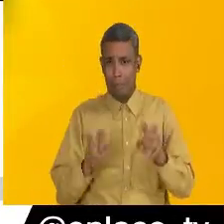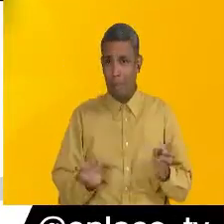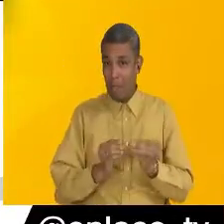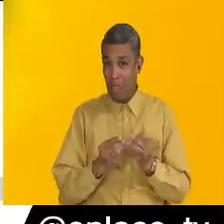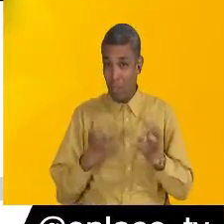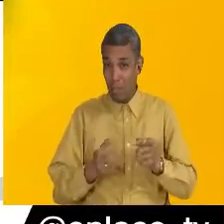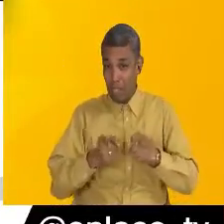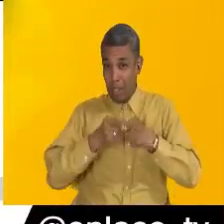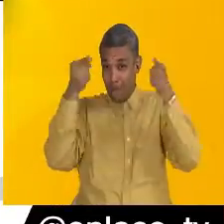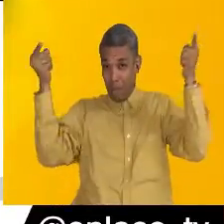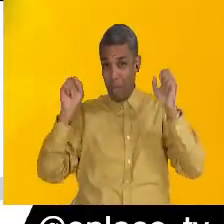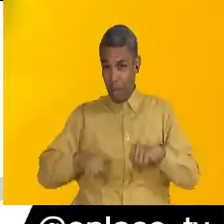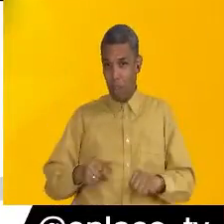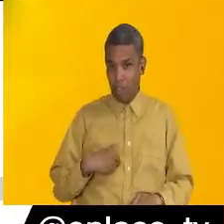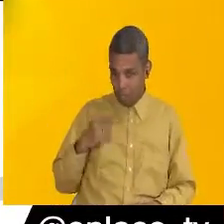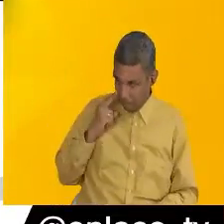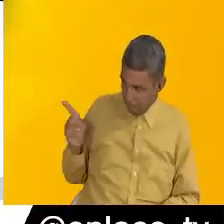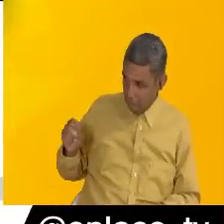nuestra página web